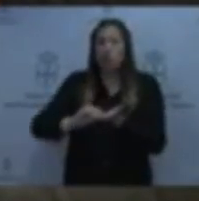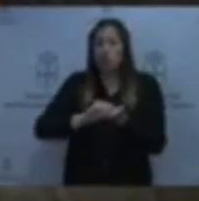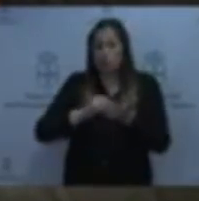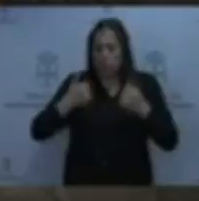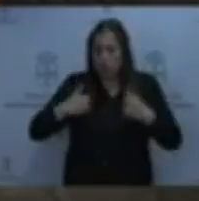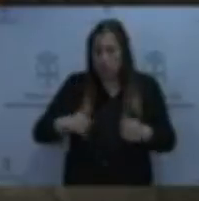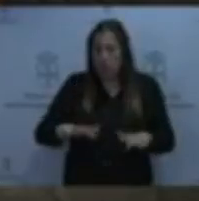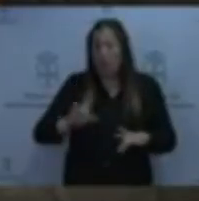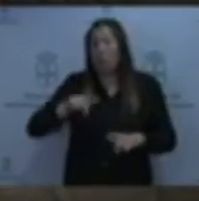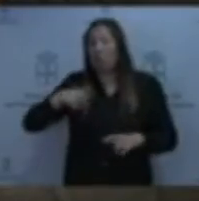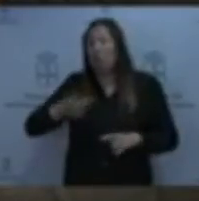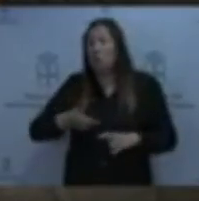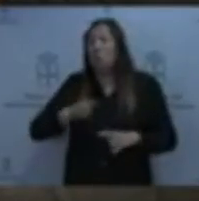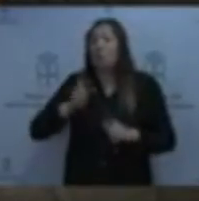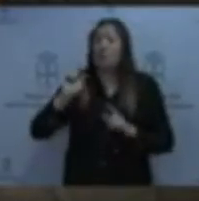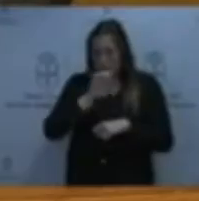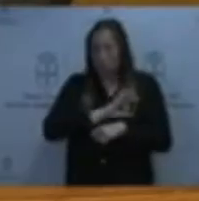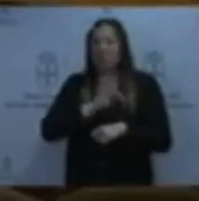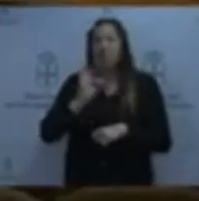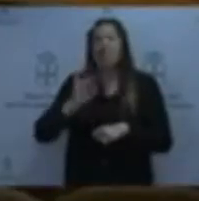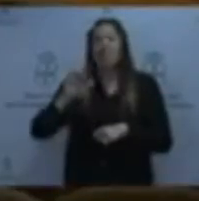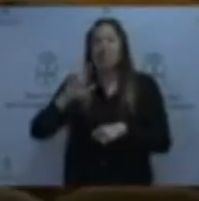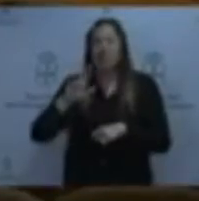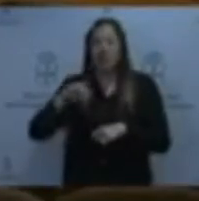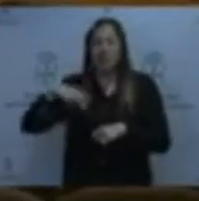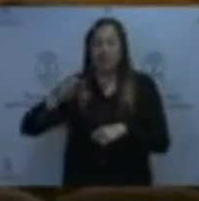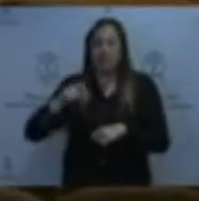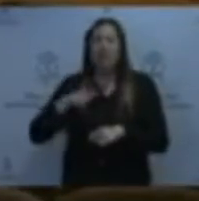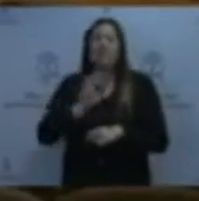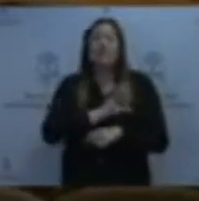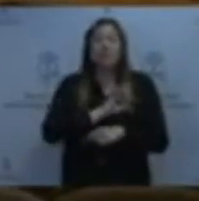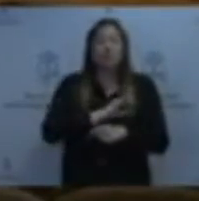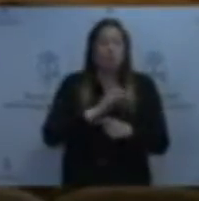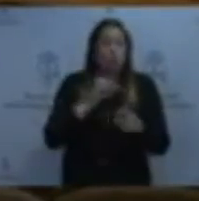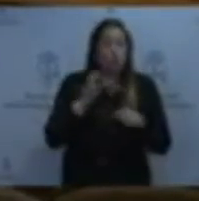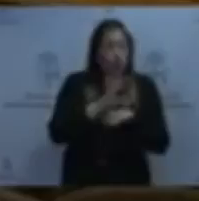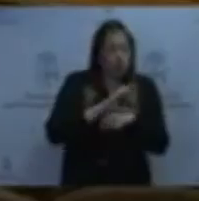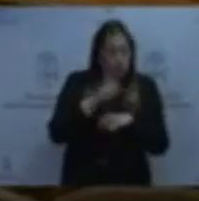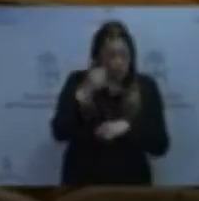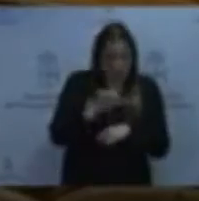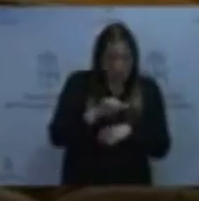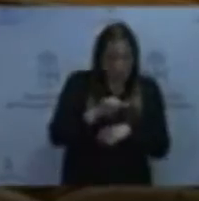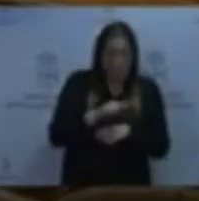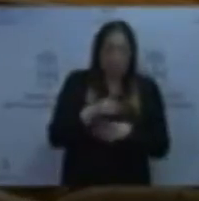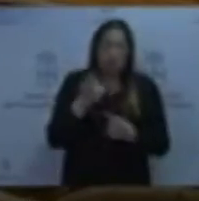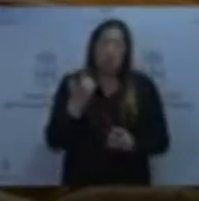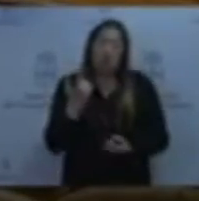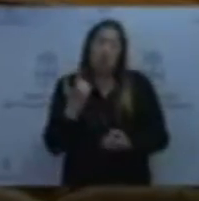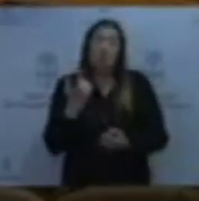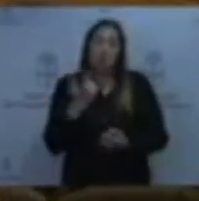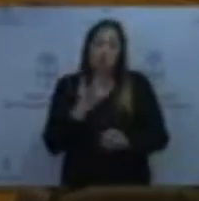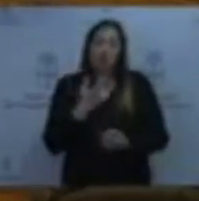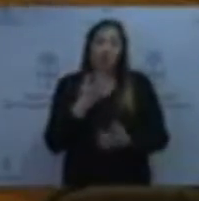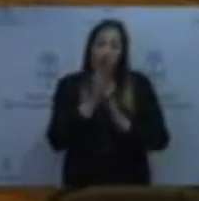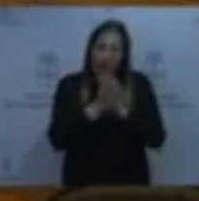posibles alcances de la sentencia. Señor consellero, siempre se dará un poco las veces que